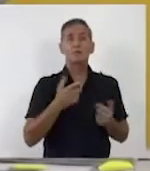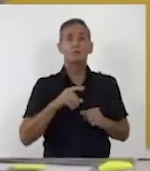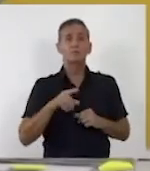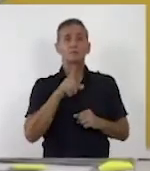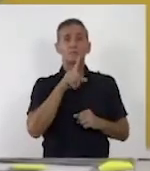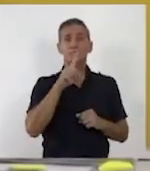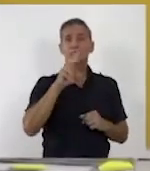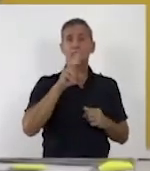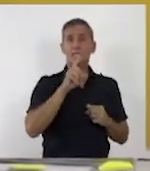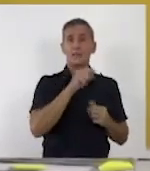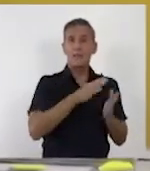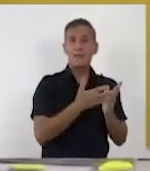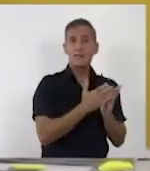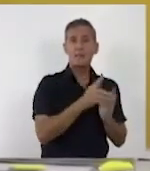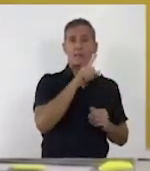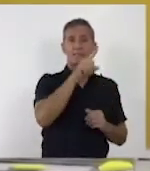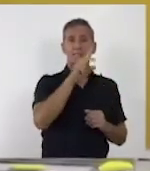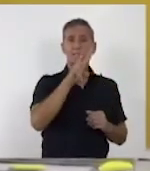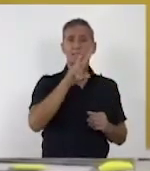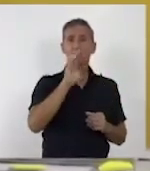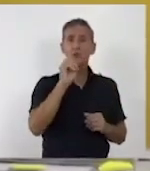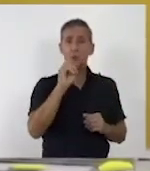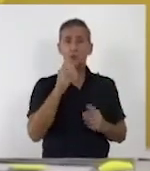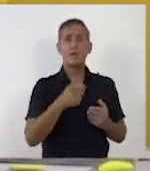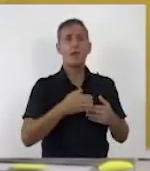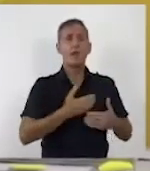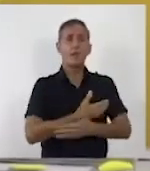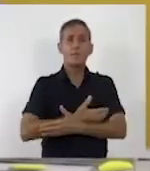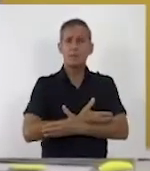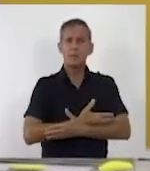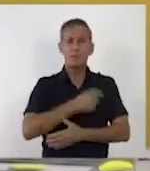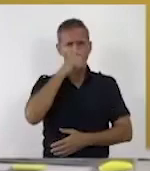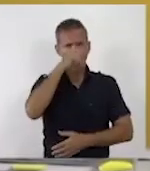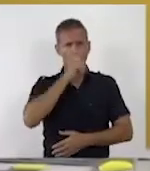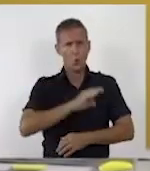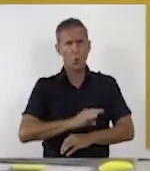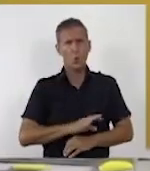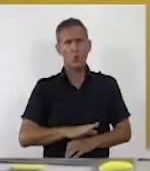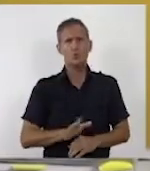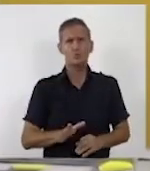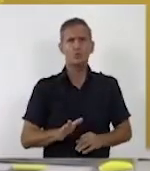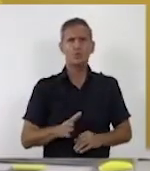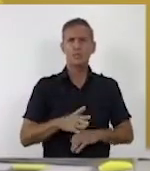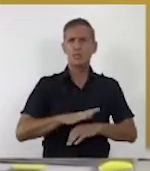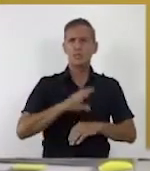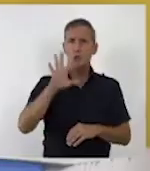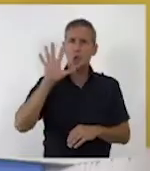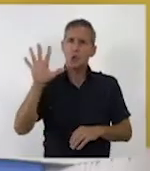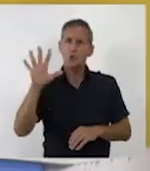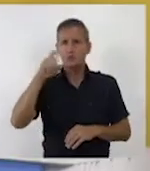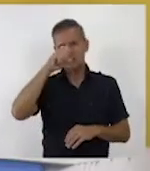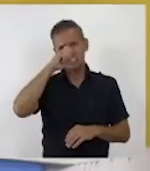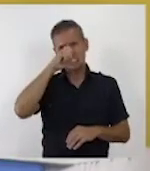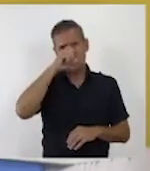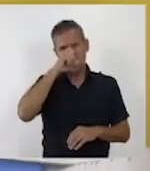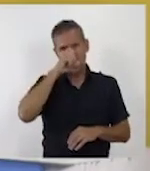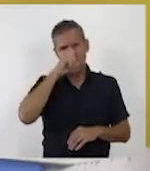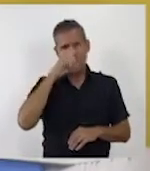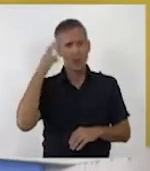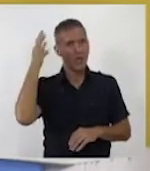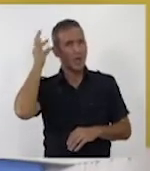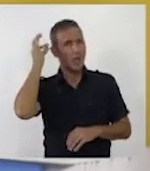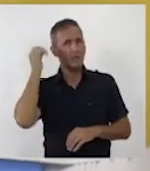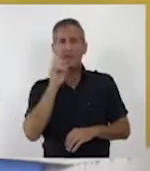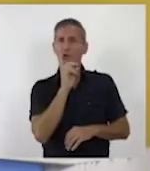bebé y el señor don pomposo bebé es un niño magnífico de 5 años tiene el pelo muy rubio